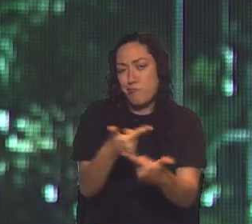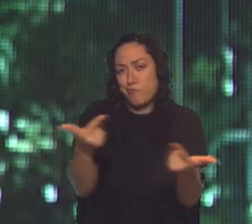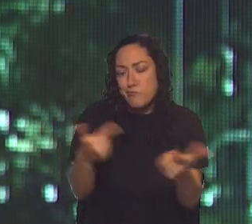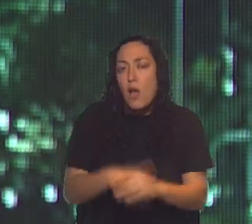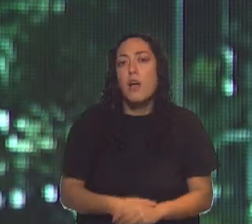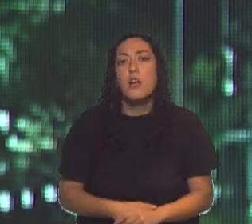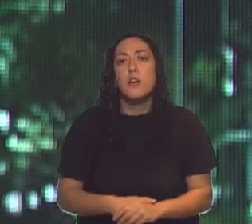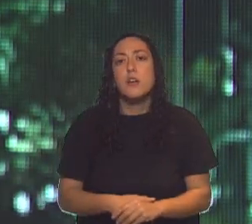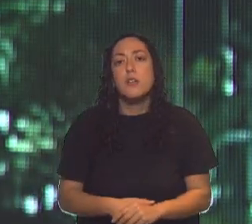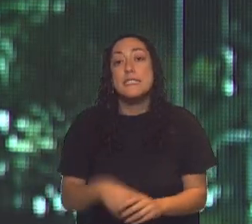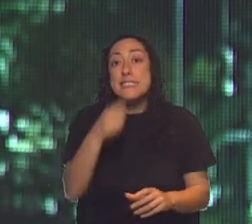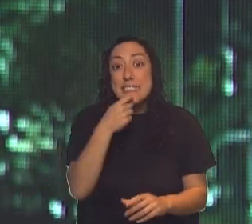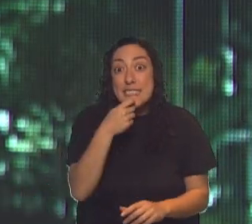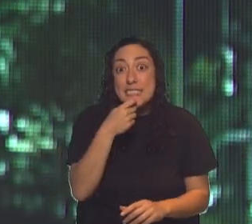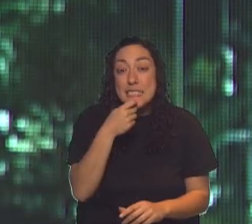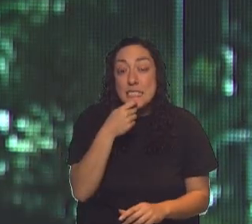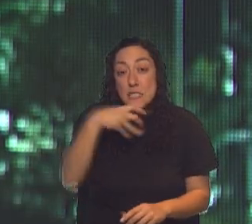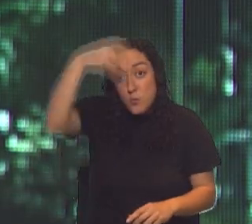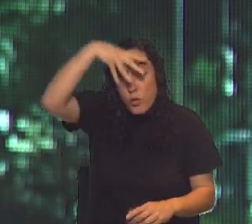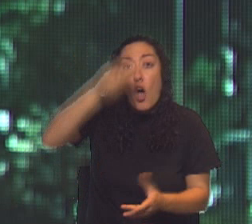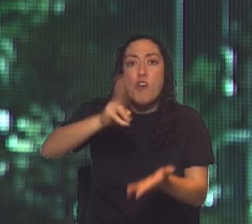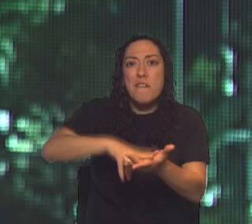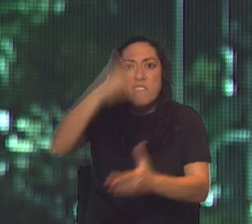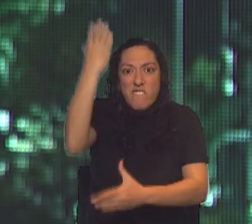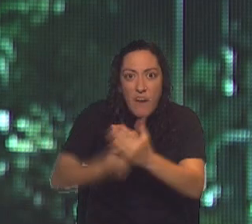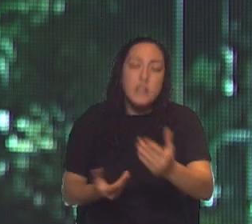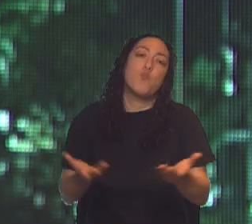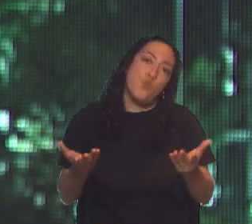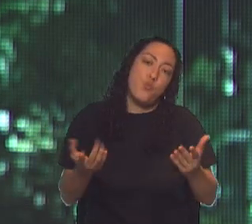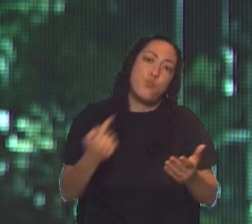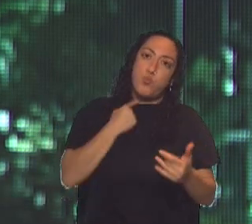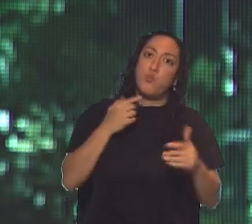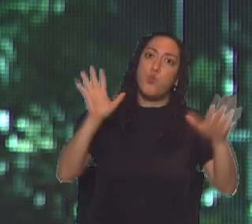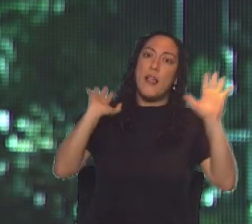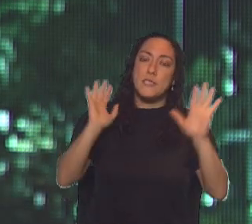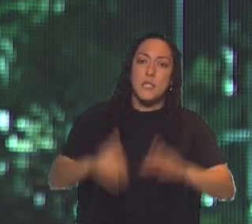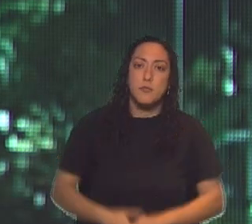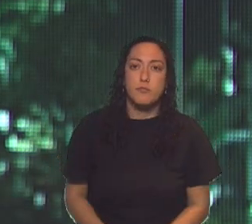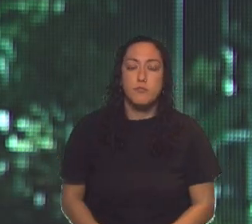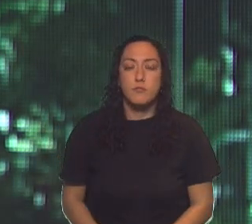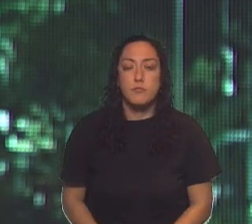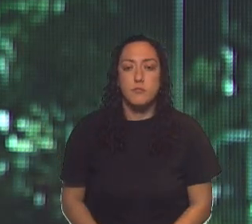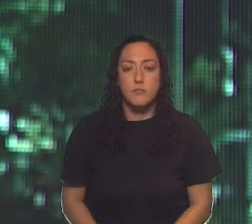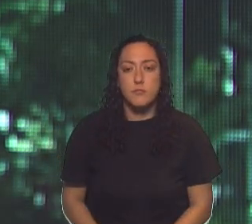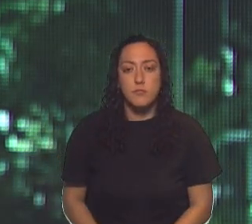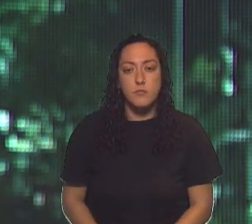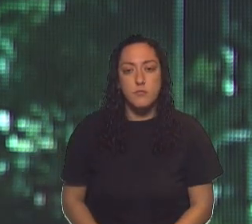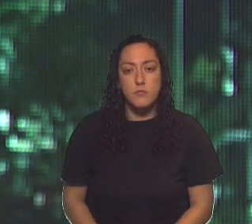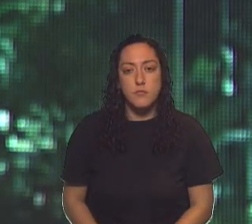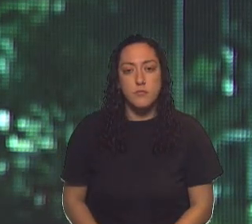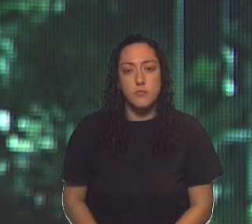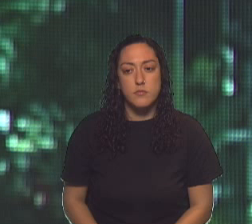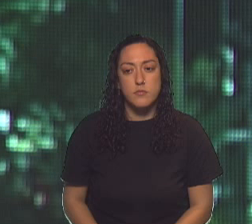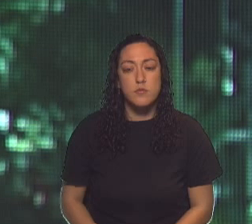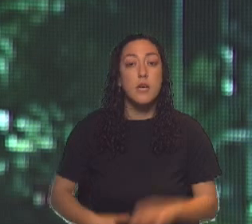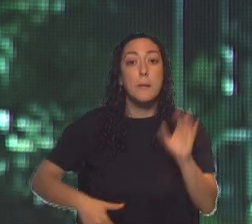hubiera pasado pas eso Si de vuelta tenía una mala performance no ahí sí hubiera Este pero lo que le dio